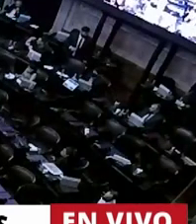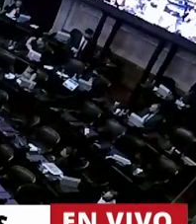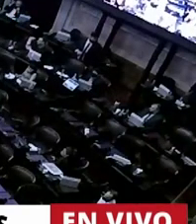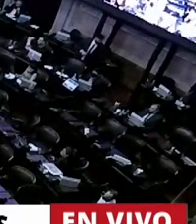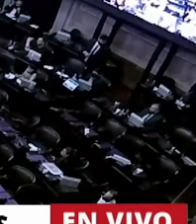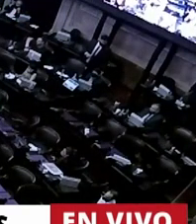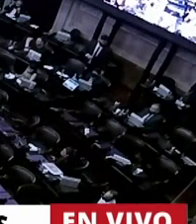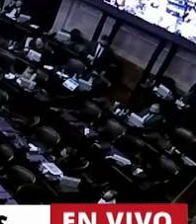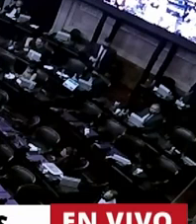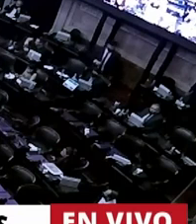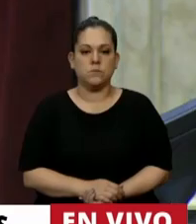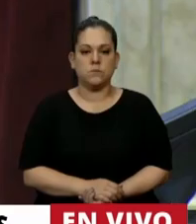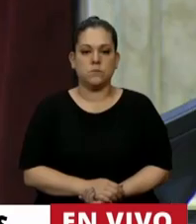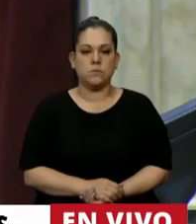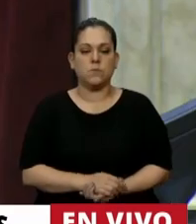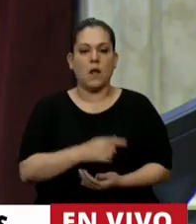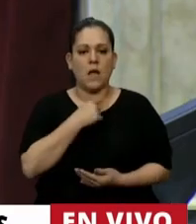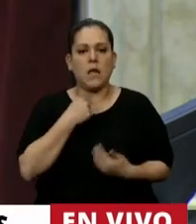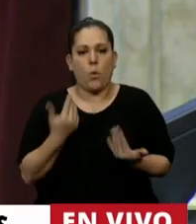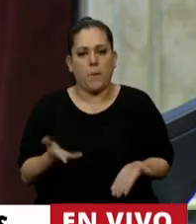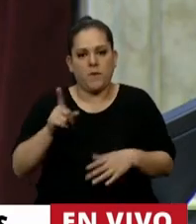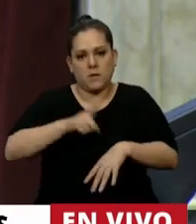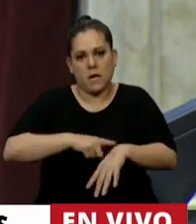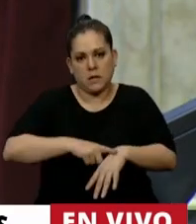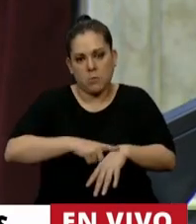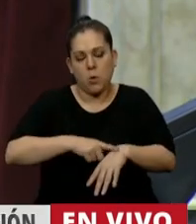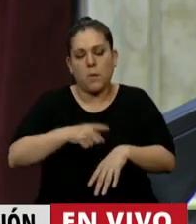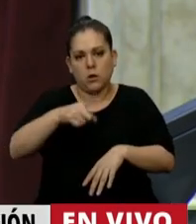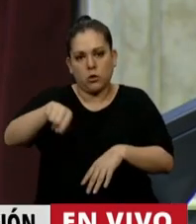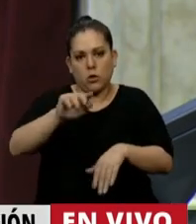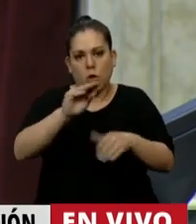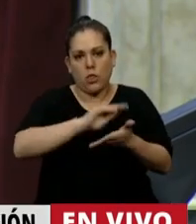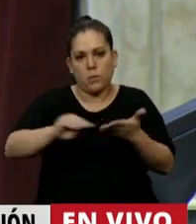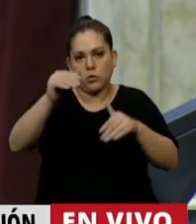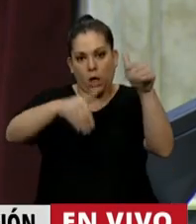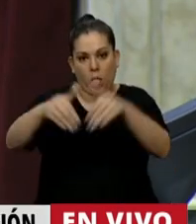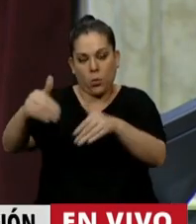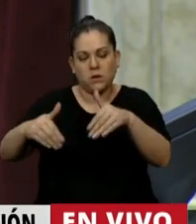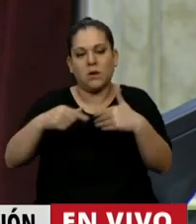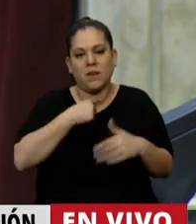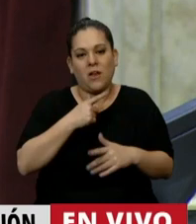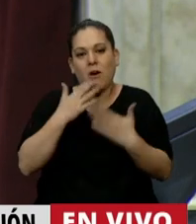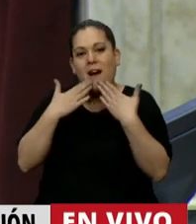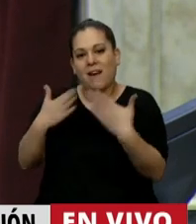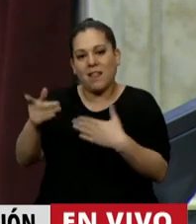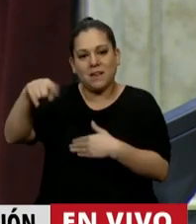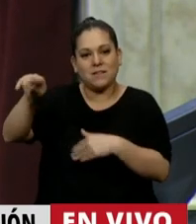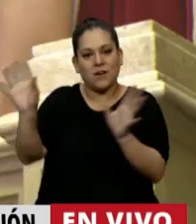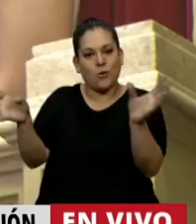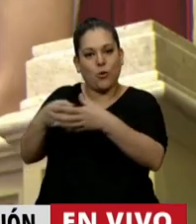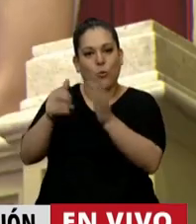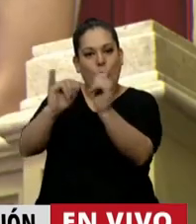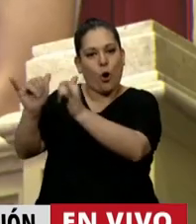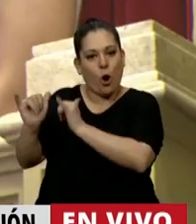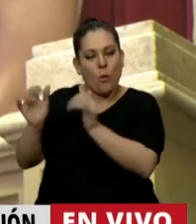quiero aprovechar este momento mientras están votando los diputados para agradecerle a los jóvenes de las